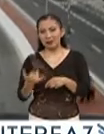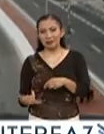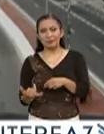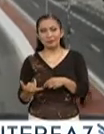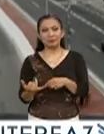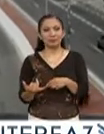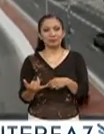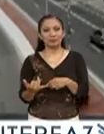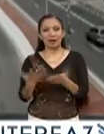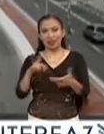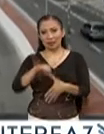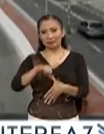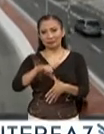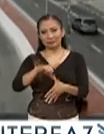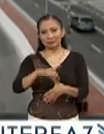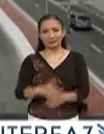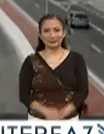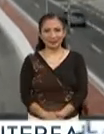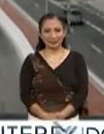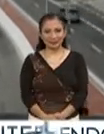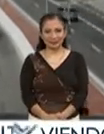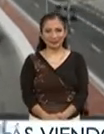y Latinoamérica.